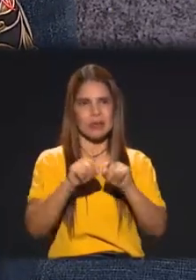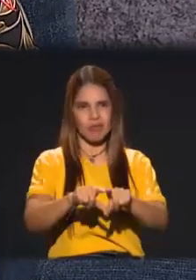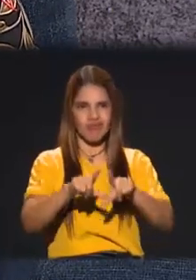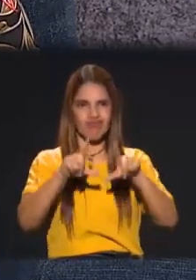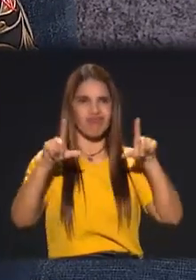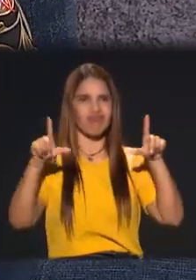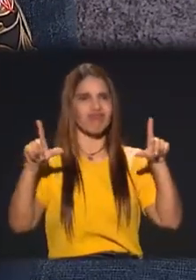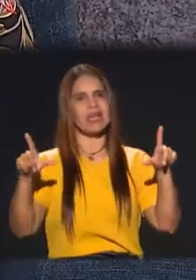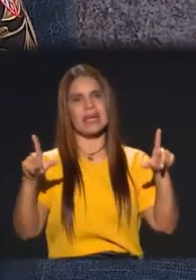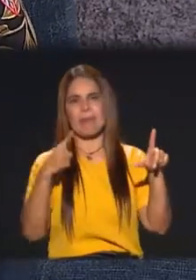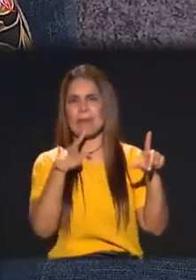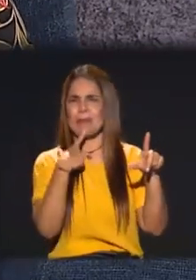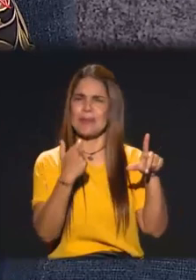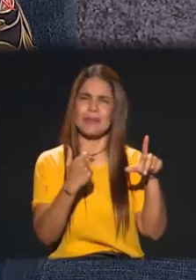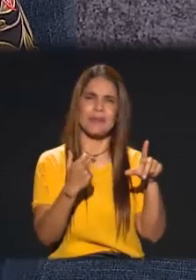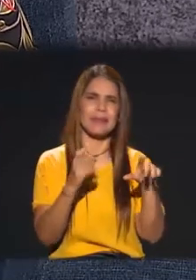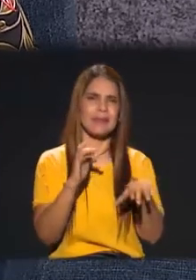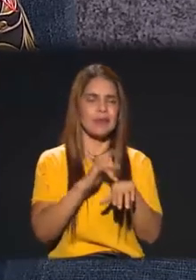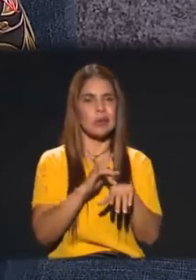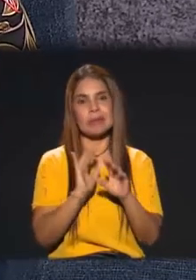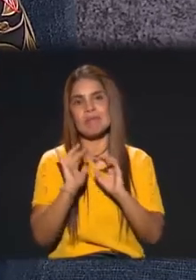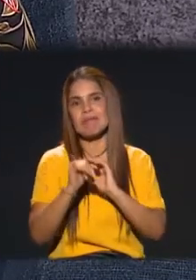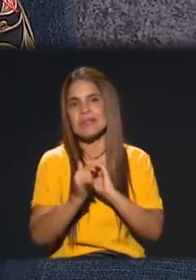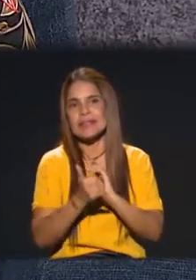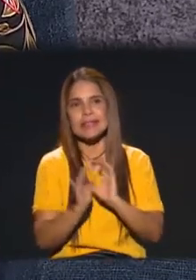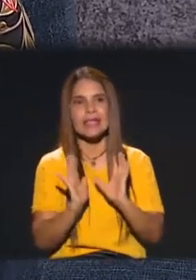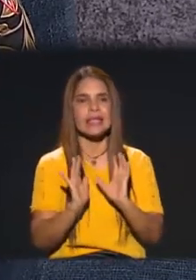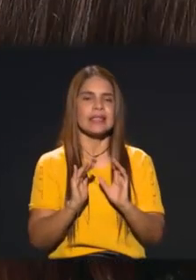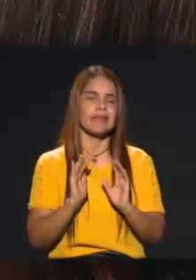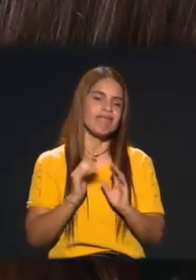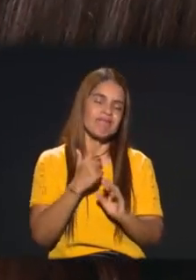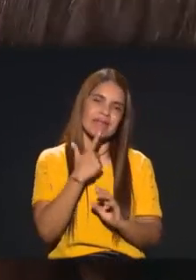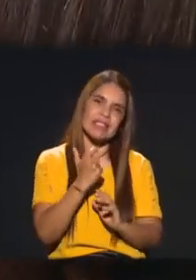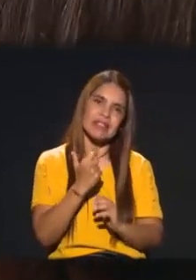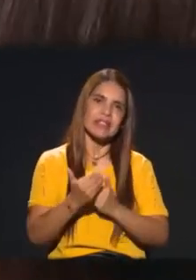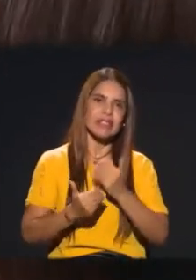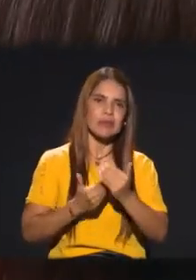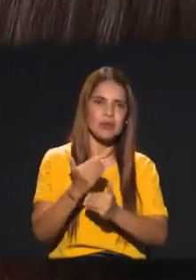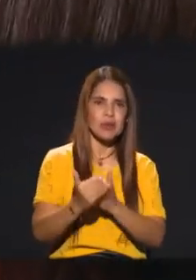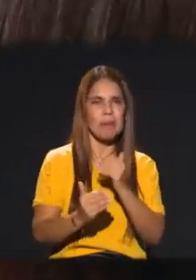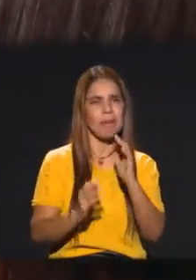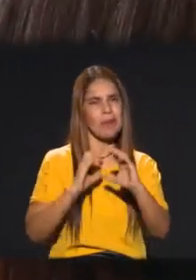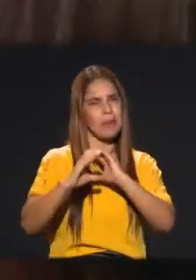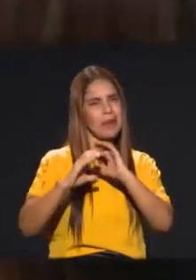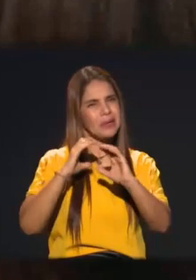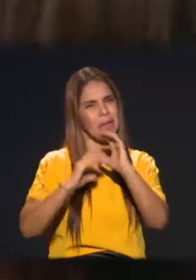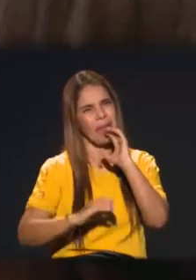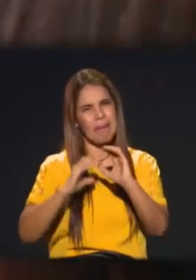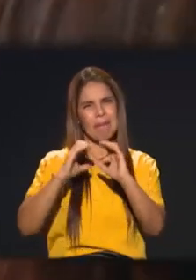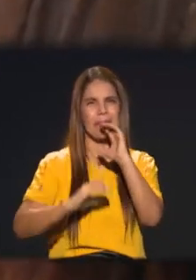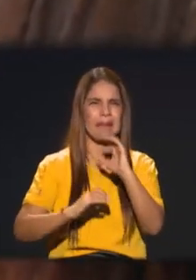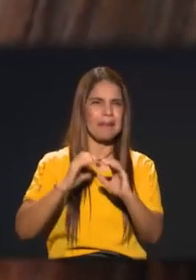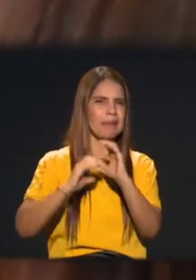páginas o a otras cosas, se nos hace muy difícil. Entonces es un poquito complicado, es el asunto de la conectividad, ha sido